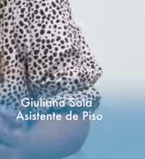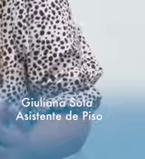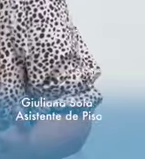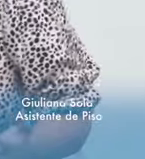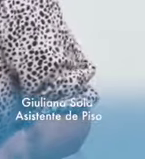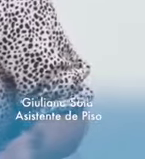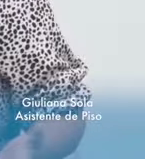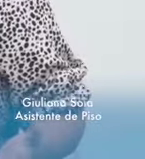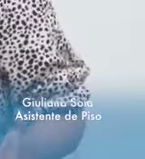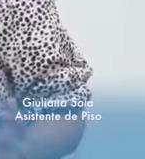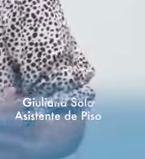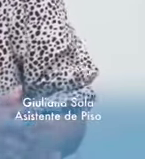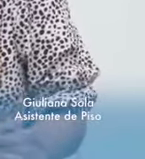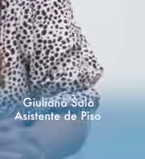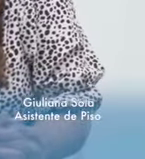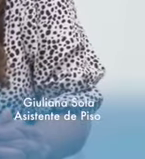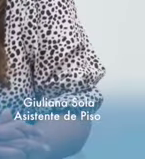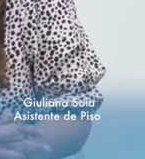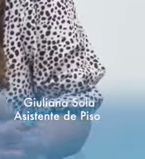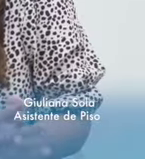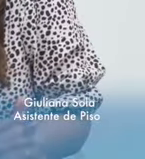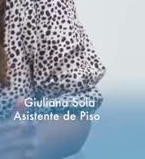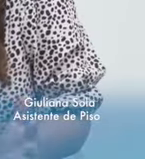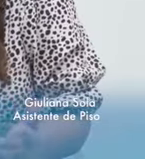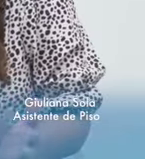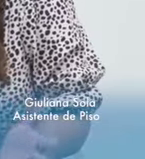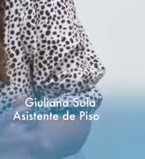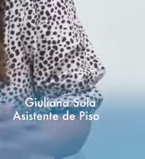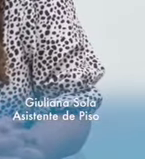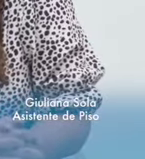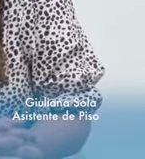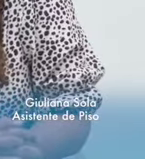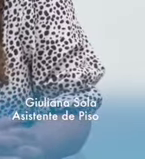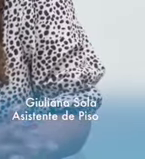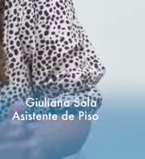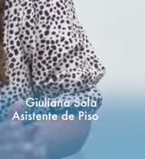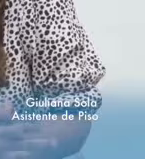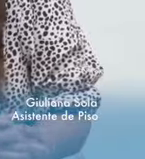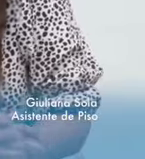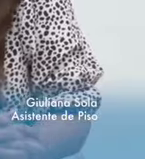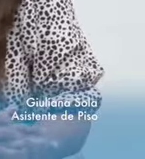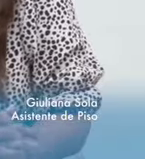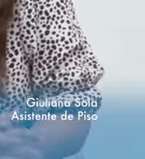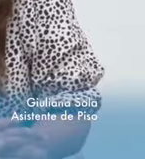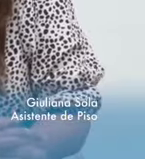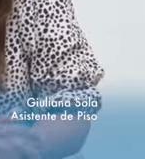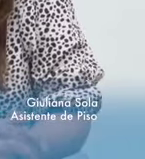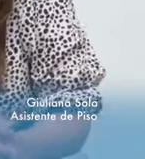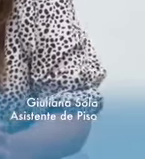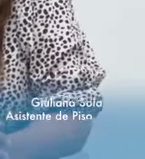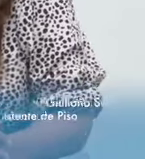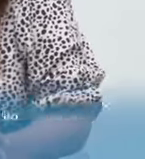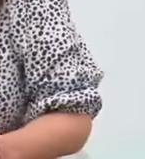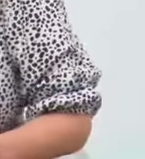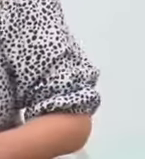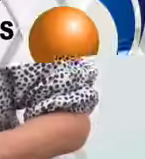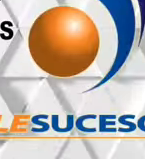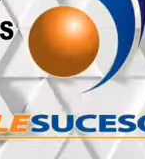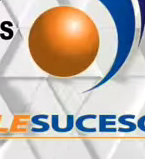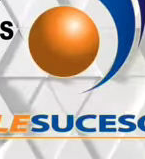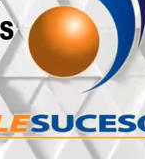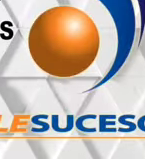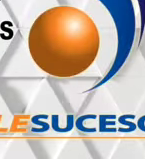mejor, por una parroquia mejor y por una localidad y una calidad de vida mejor para todos y todas. Muchísimas gracias, nos vemos la siguiente